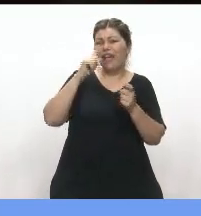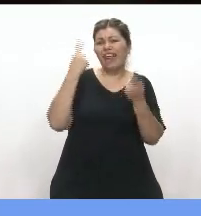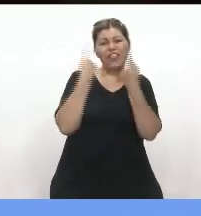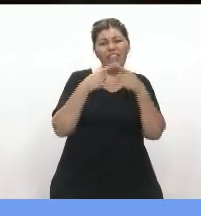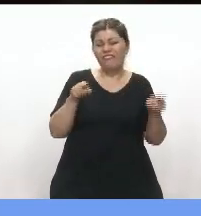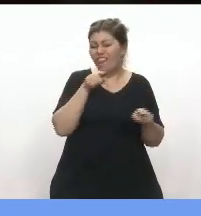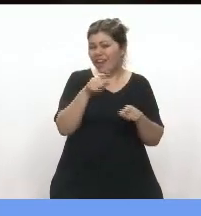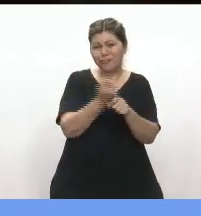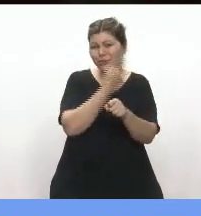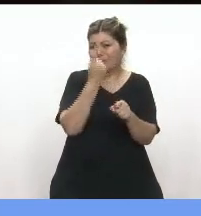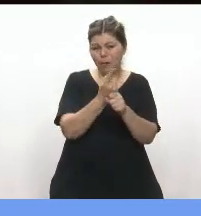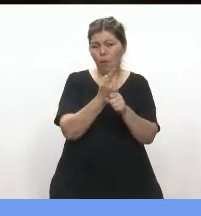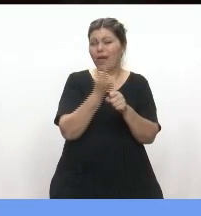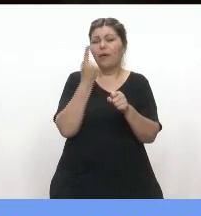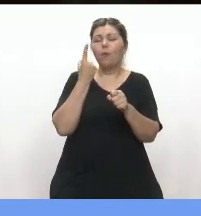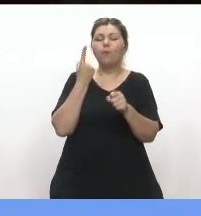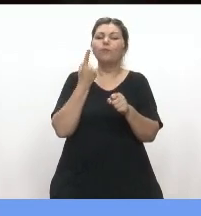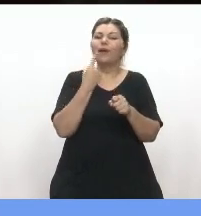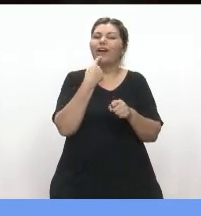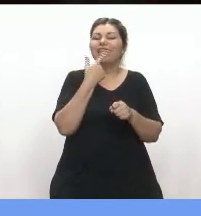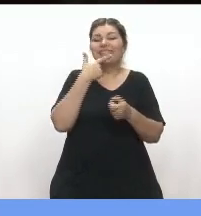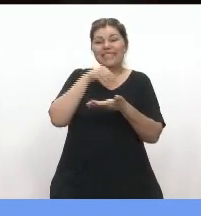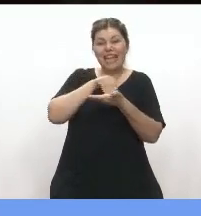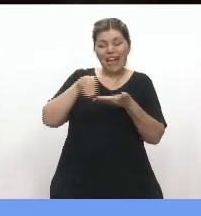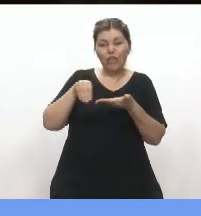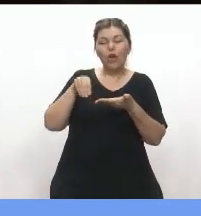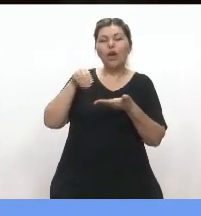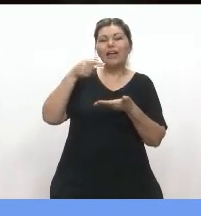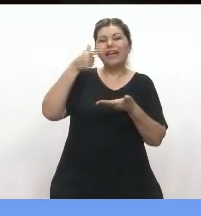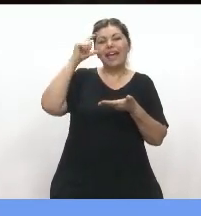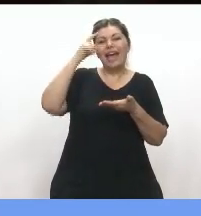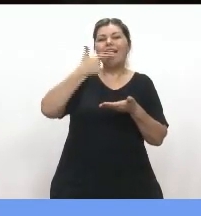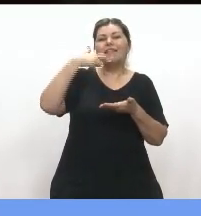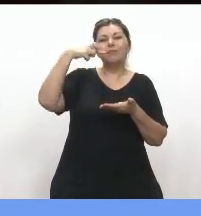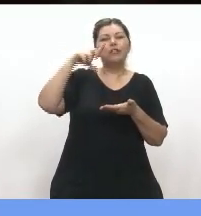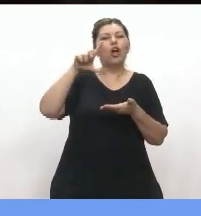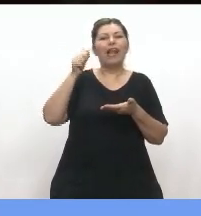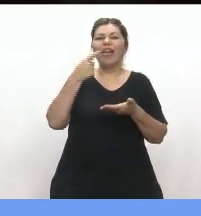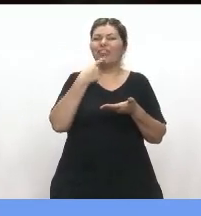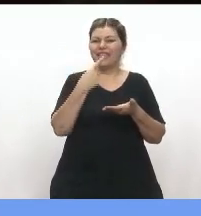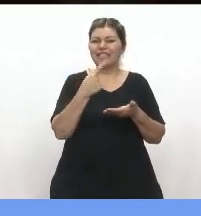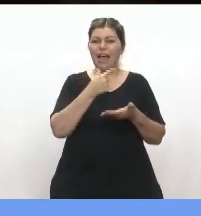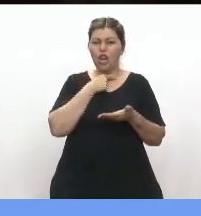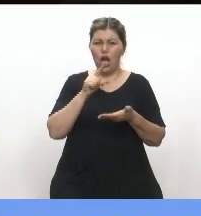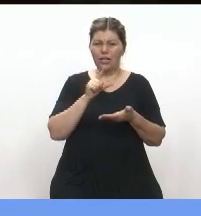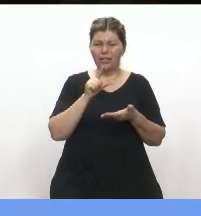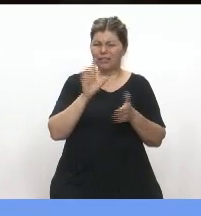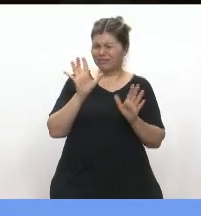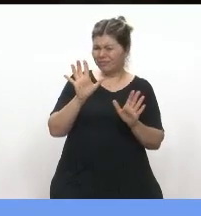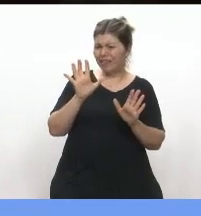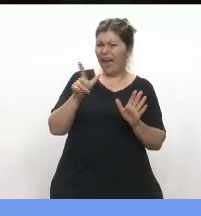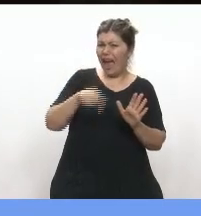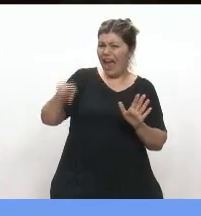esto. Cuando se asigna, porque cuando dice el senador Espínola, dice que no nos quieren que nos ubiquen, ellos presentaron